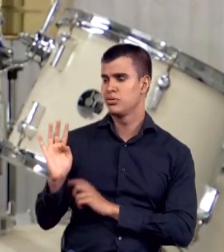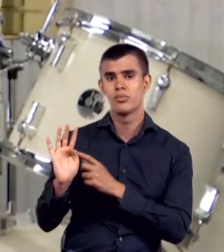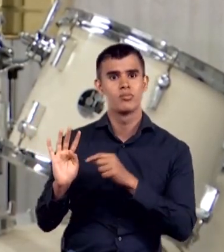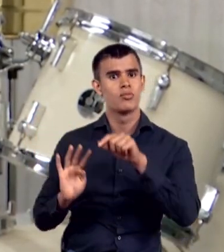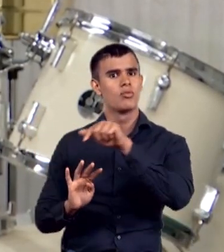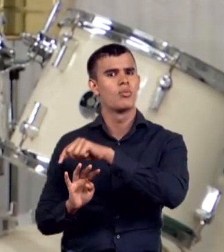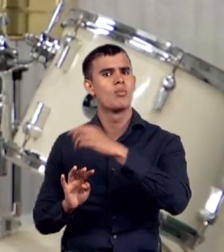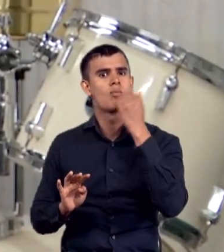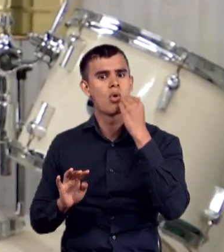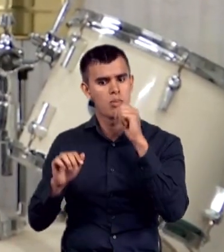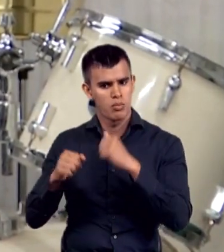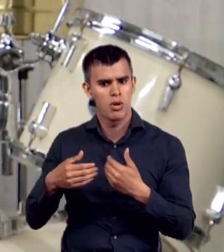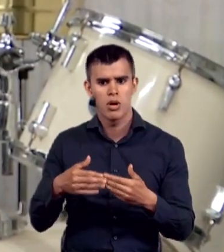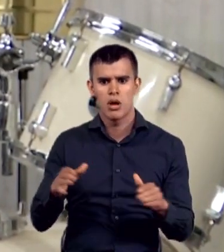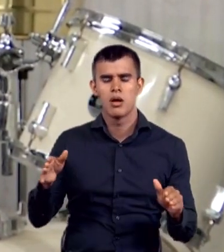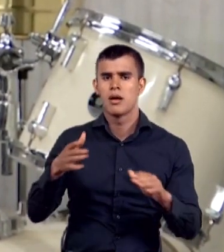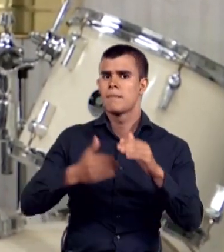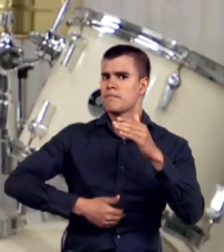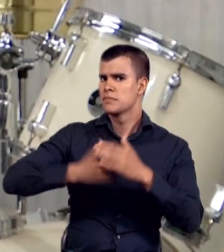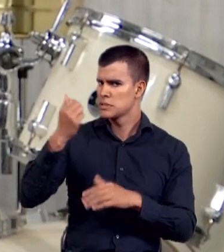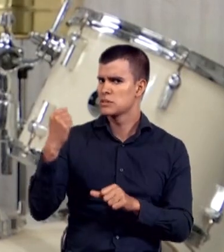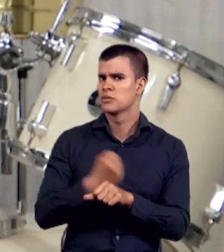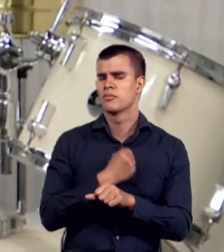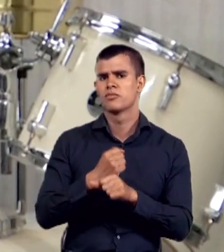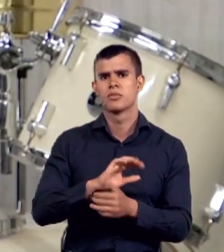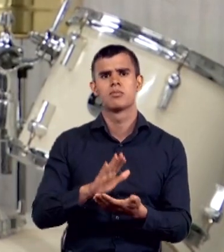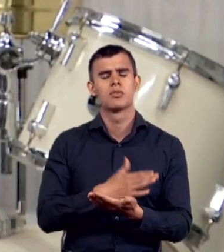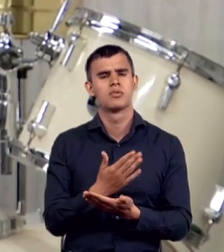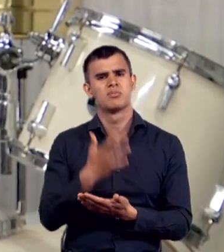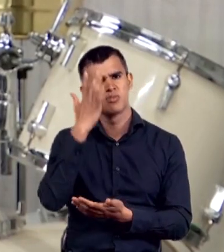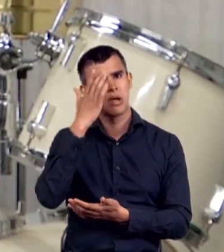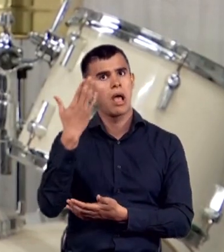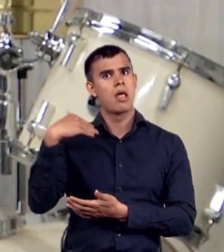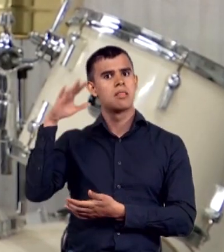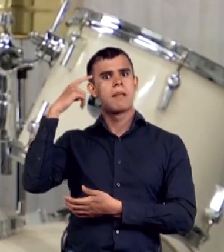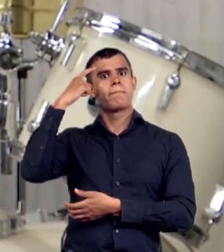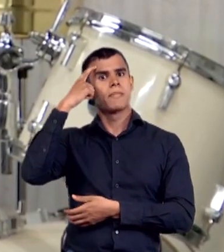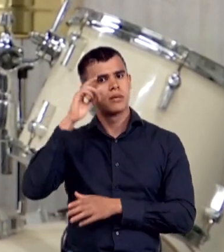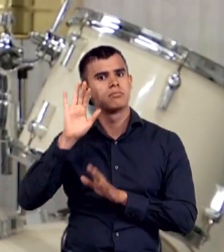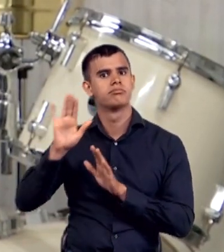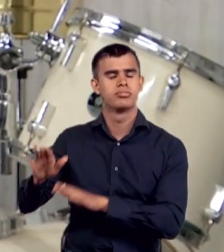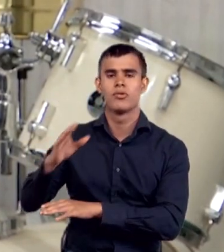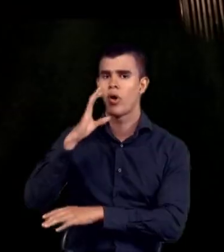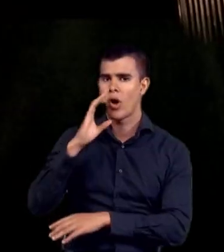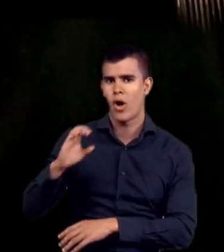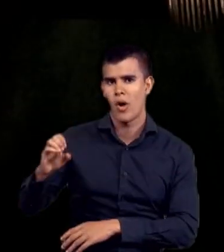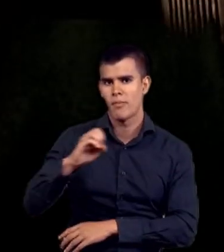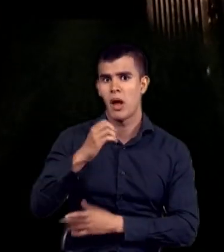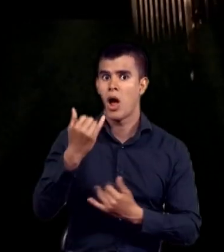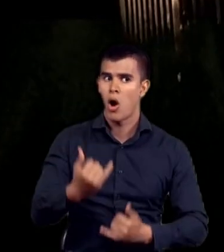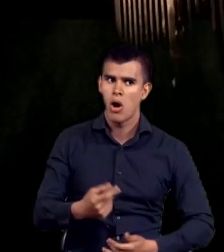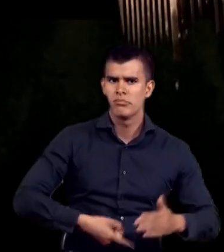género musical latino que, pues, aparentemente era solamente ejecutado por hombres.